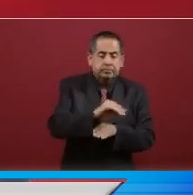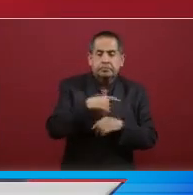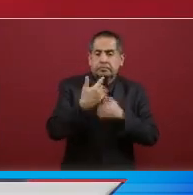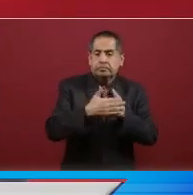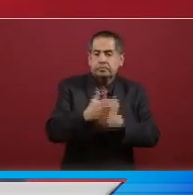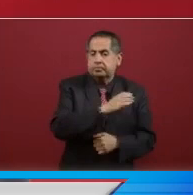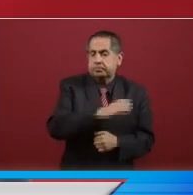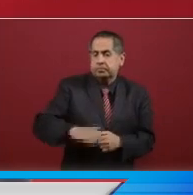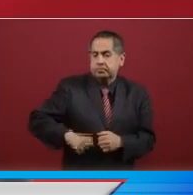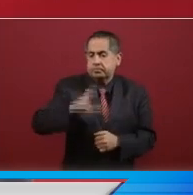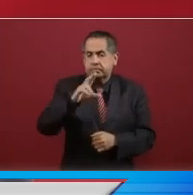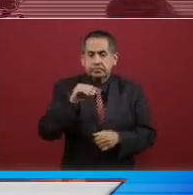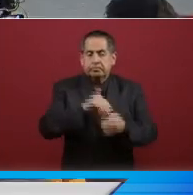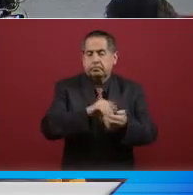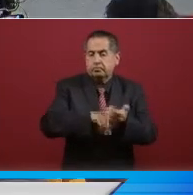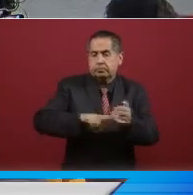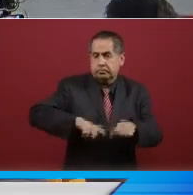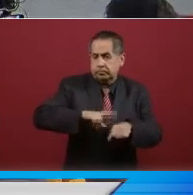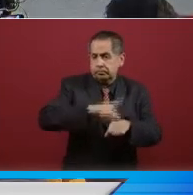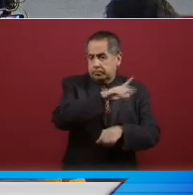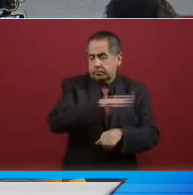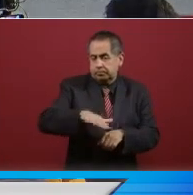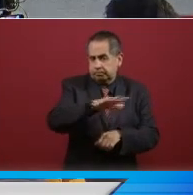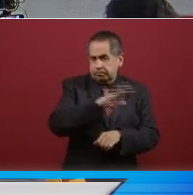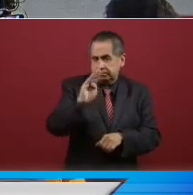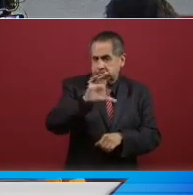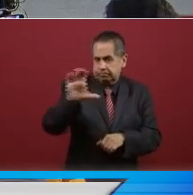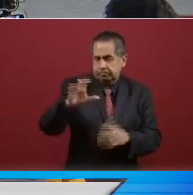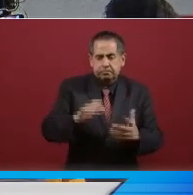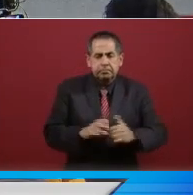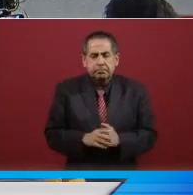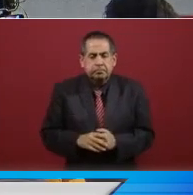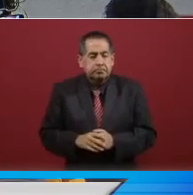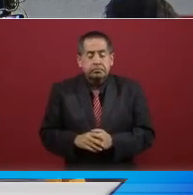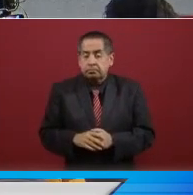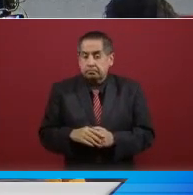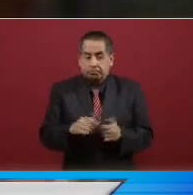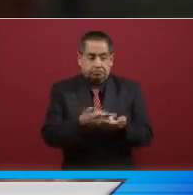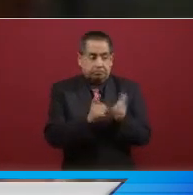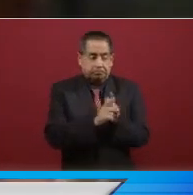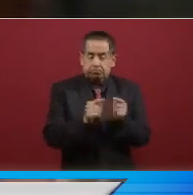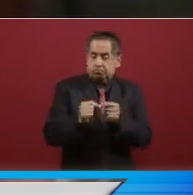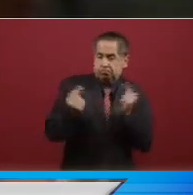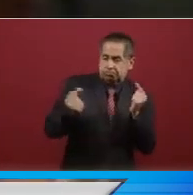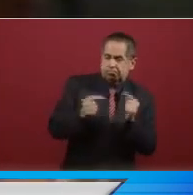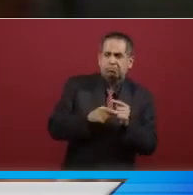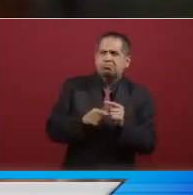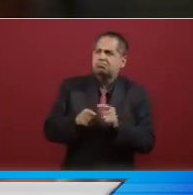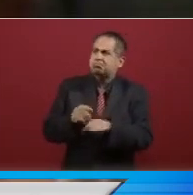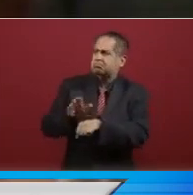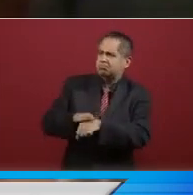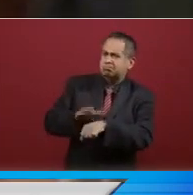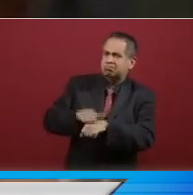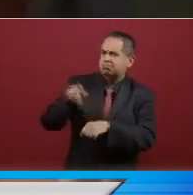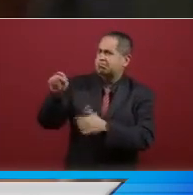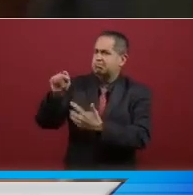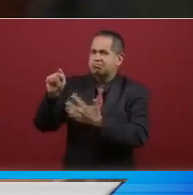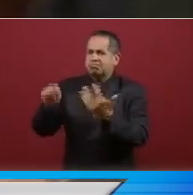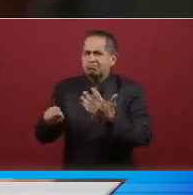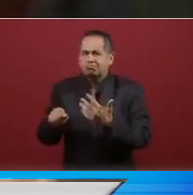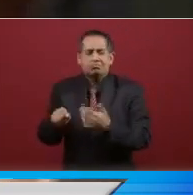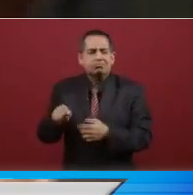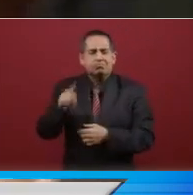darle trabajo a 400,000 mexicanos con un empleo permanente. El campo es la mejor y más importante fábrica del país, a pesar de que